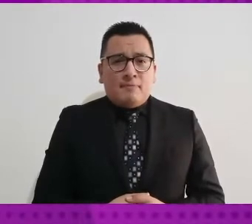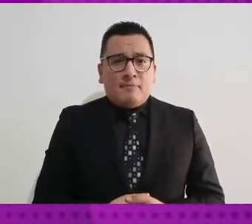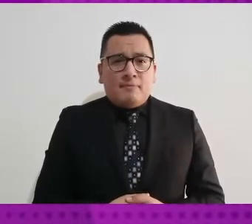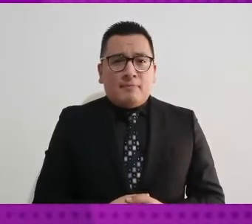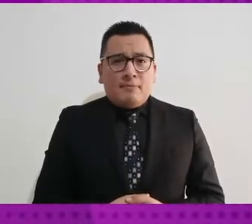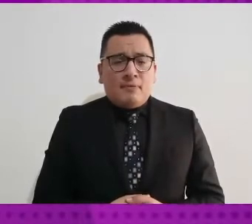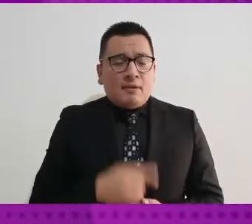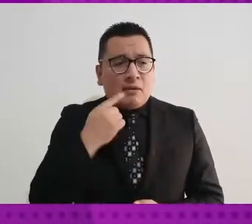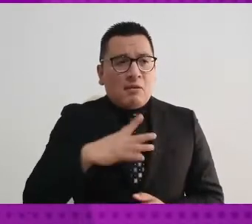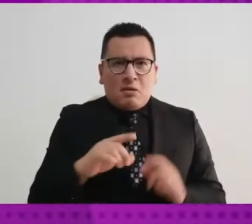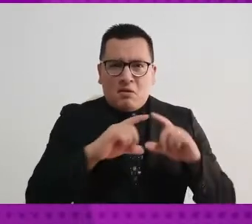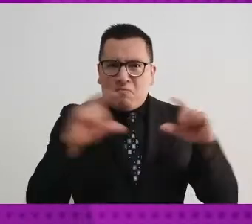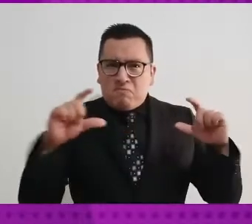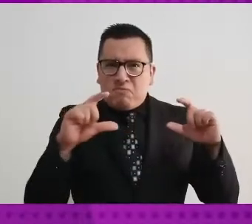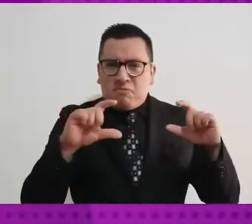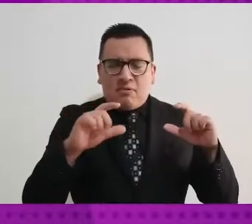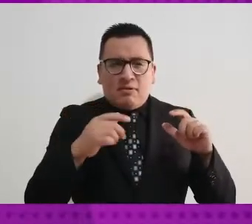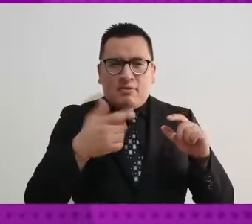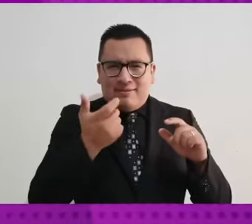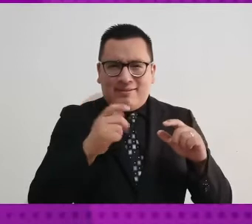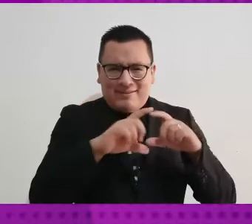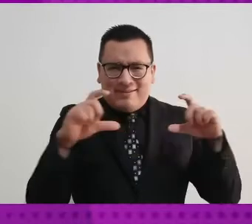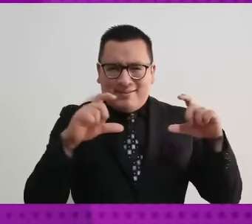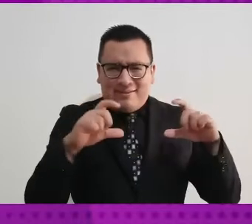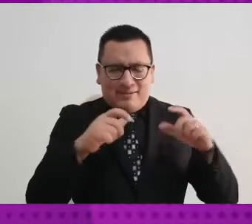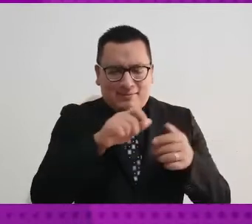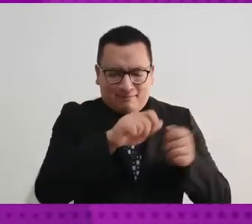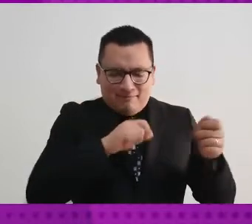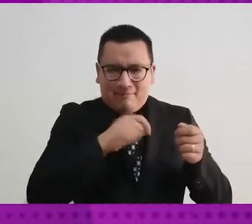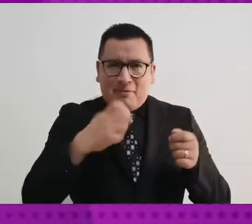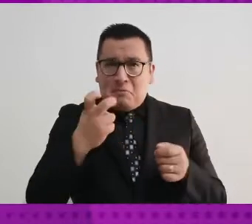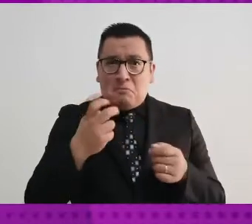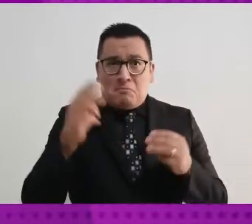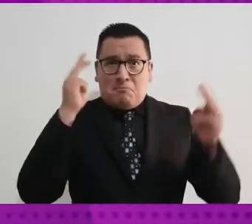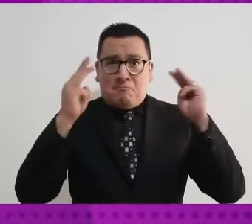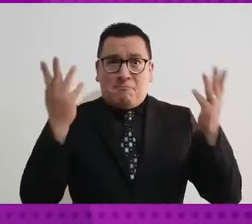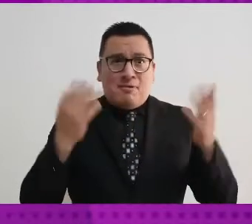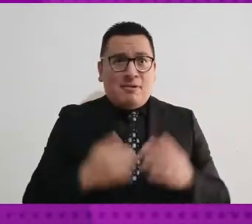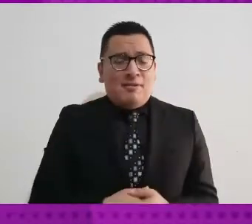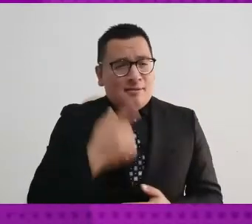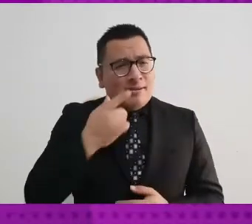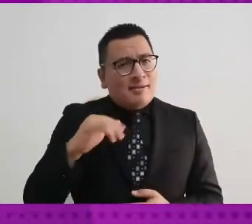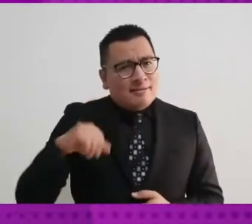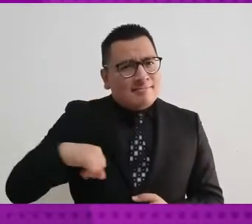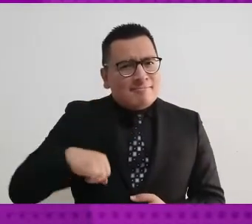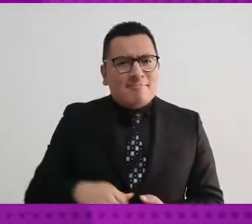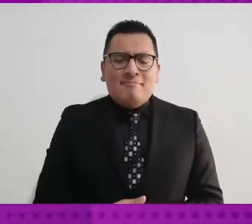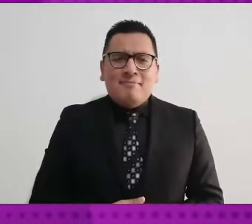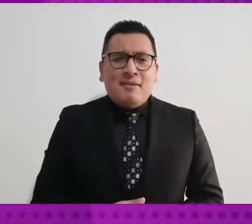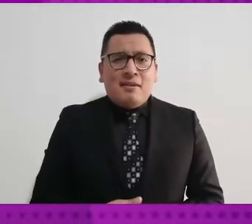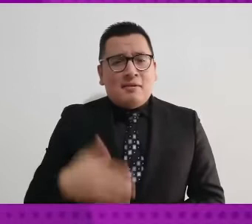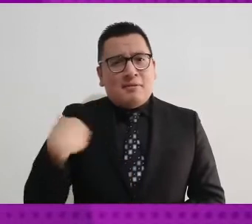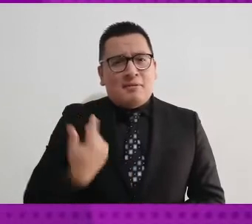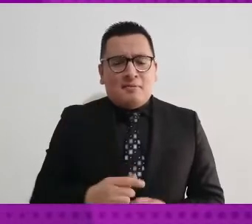un rato, un cheque electoral, que es una pieza realmente de museo, ¿eh? Eso, fíjense qué interesante, ¿no?